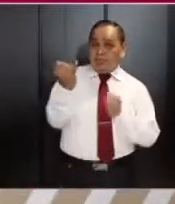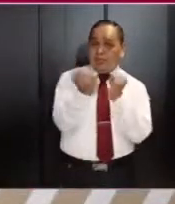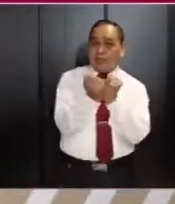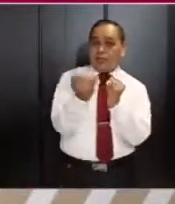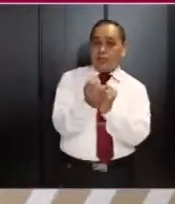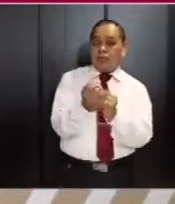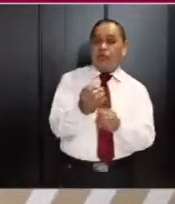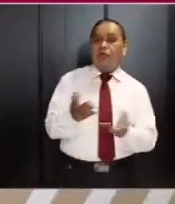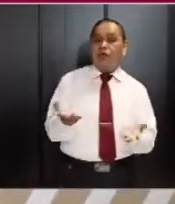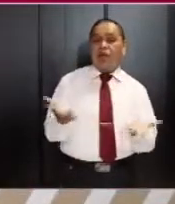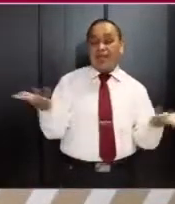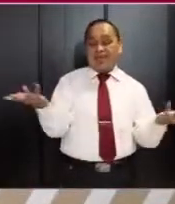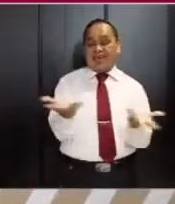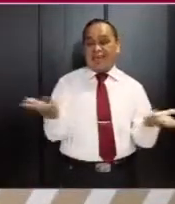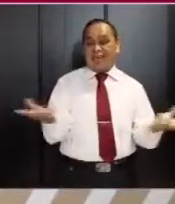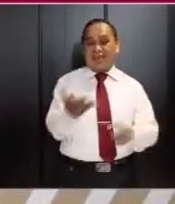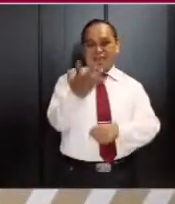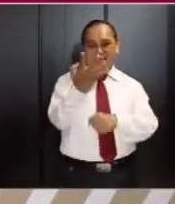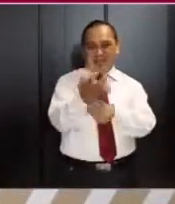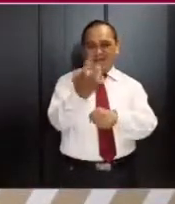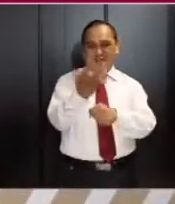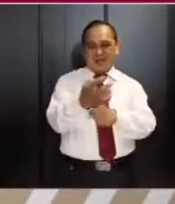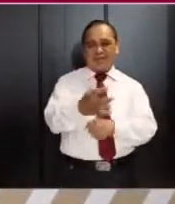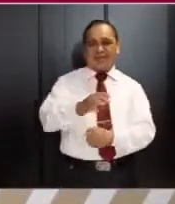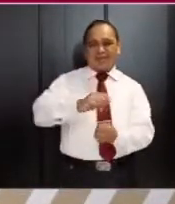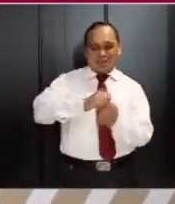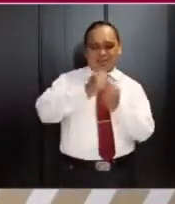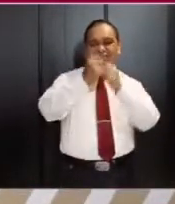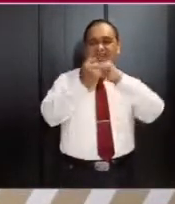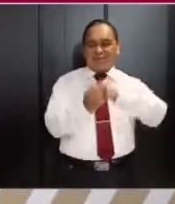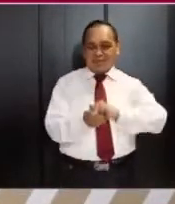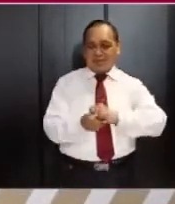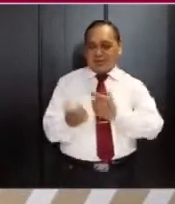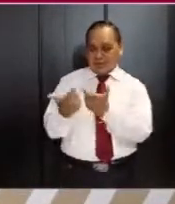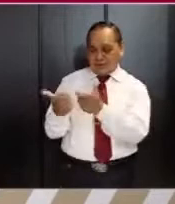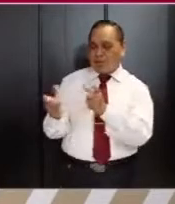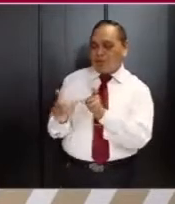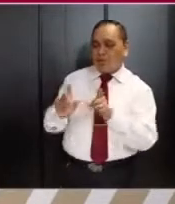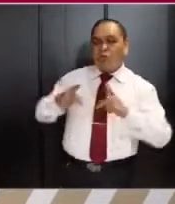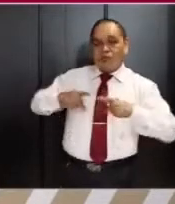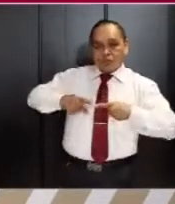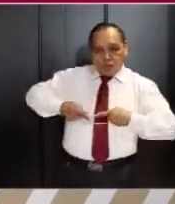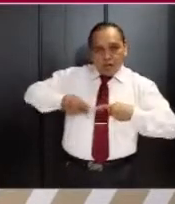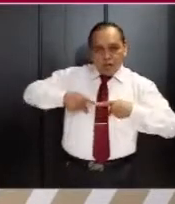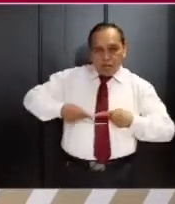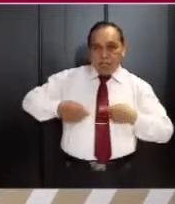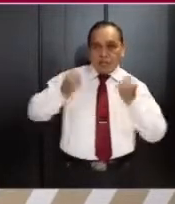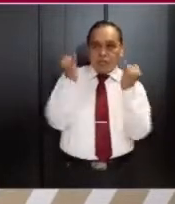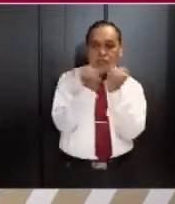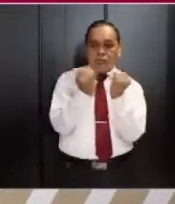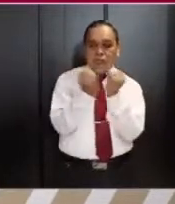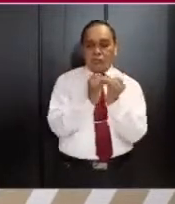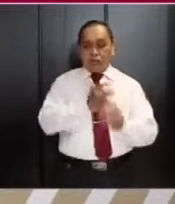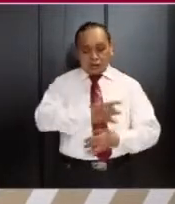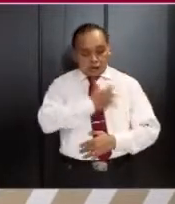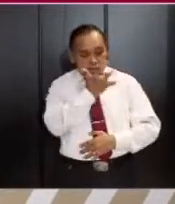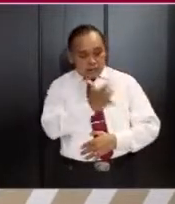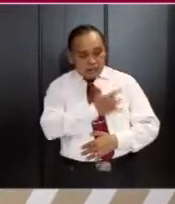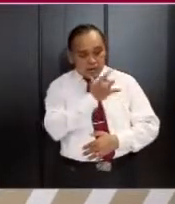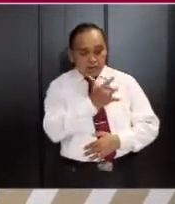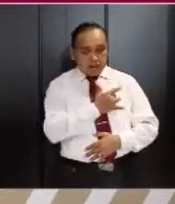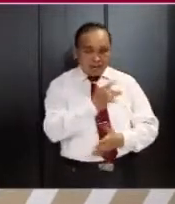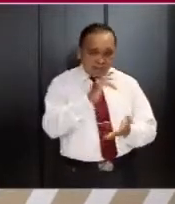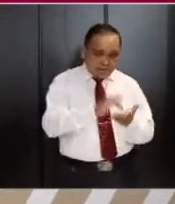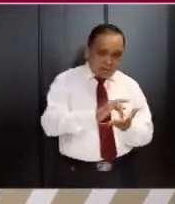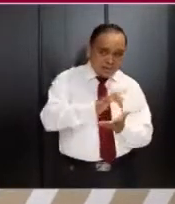4T por todo el país, precisamente en apoyo a sectores vulnerables, y es lamentable que no haya gratitud por parte de las autoridades municipales,